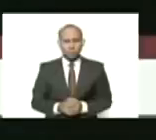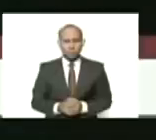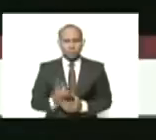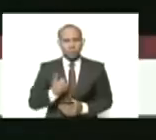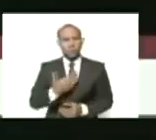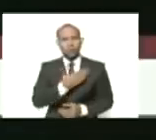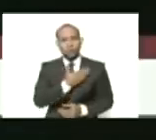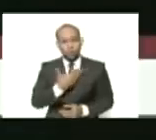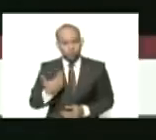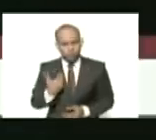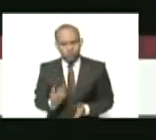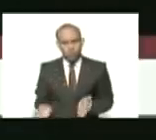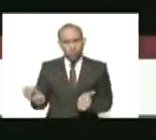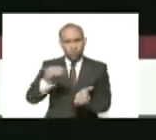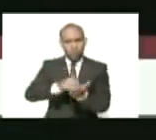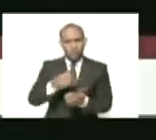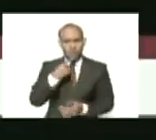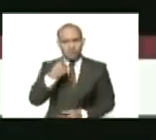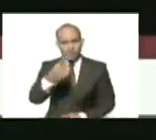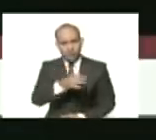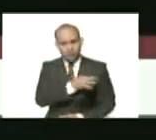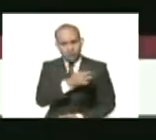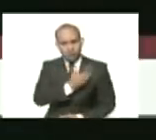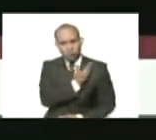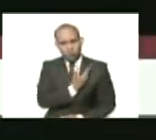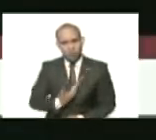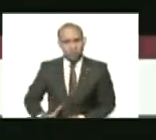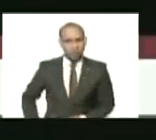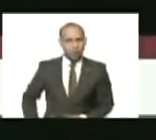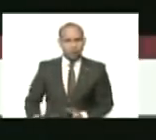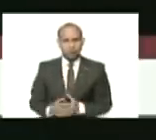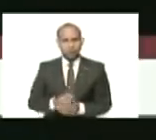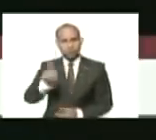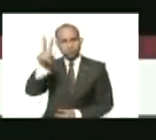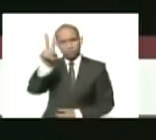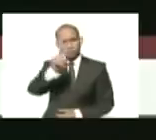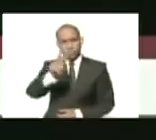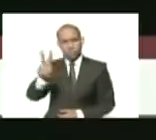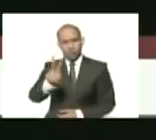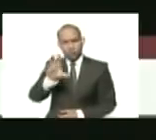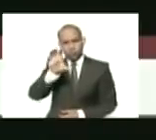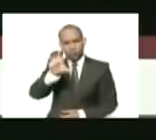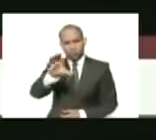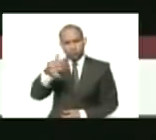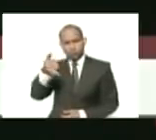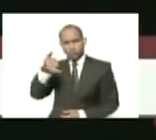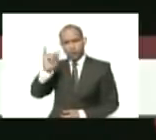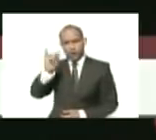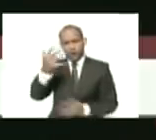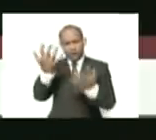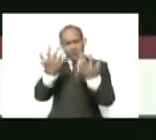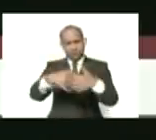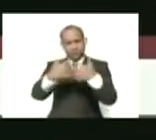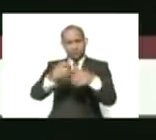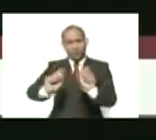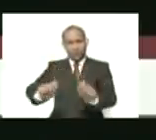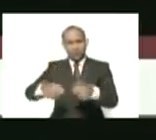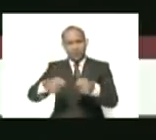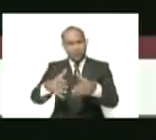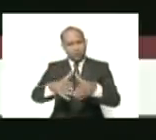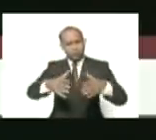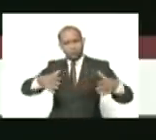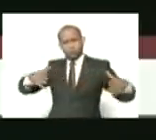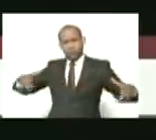Quiero reiterarle, presidente, que Venezuela tiene una industria de calzado robusta